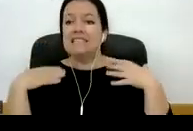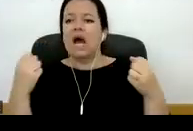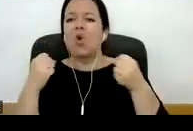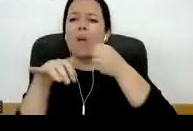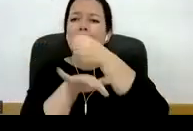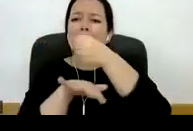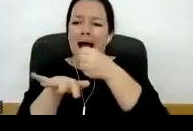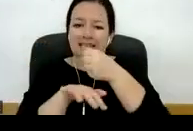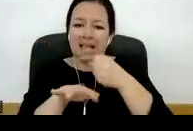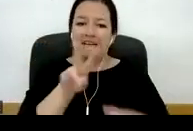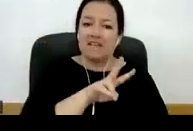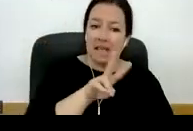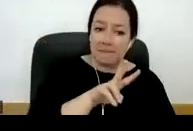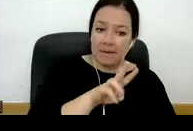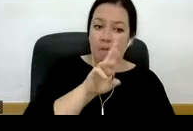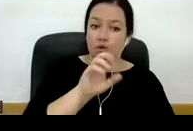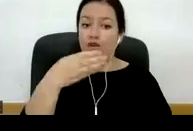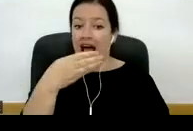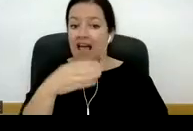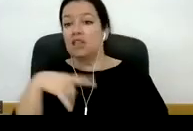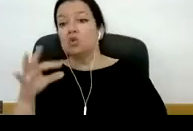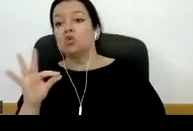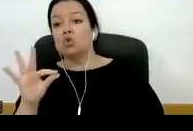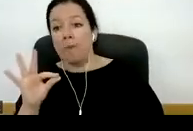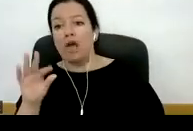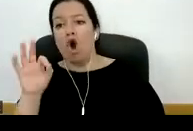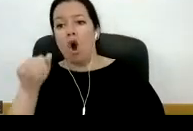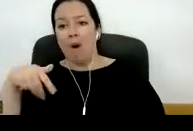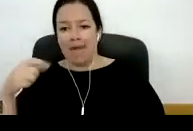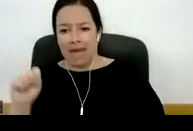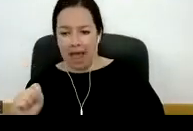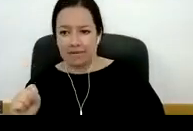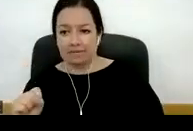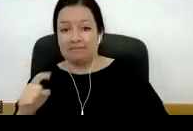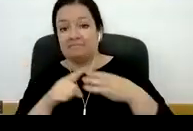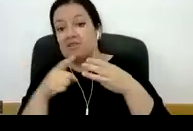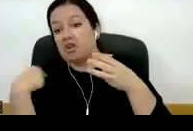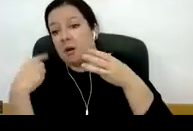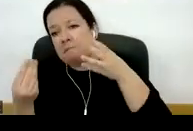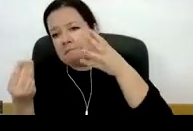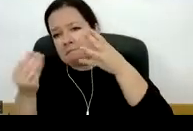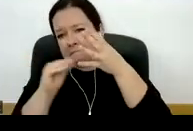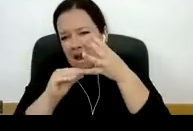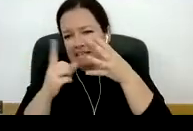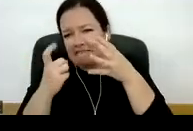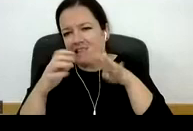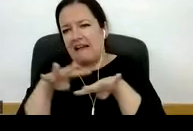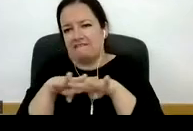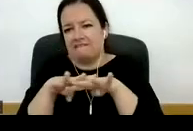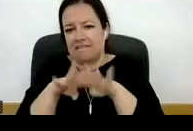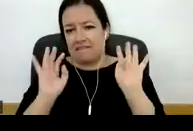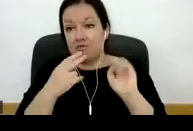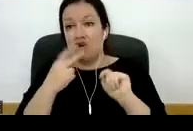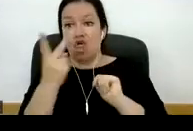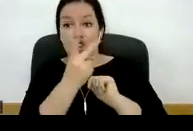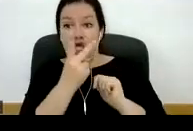son las vitaminas, el ProBalance y el Super Omega. Yo aquí añadiría quizás la fibra. Y entre estos dos